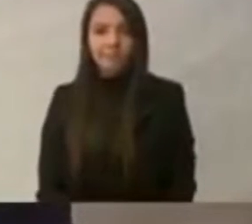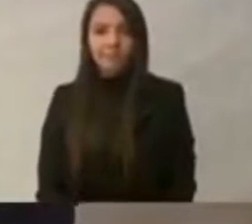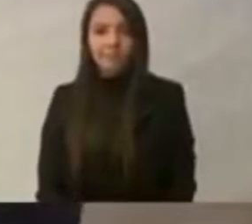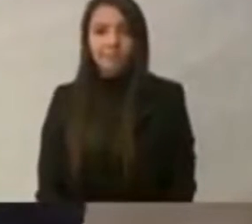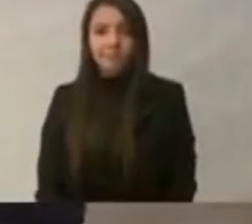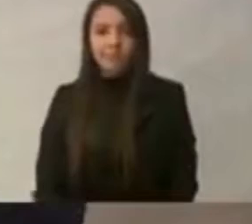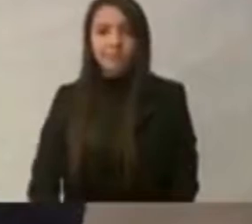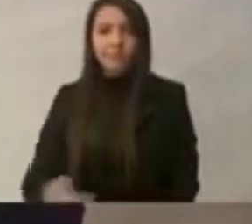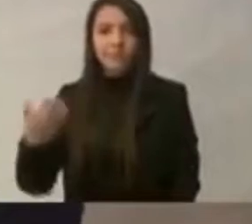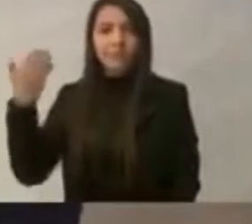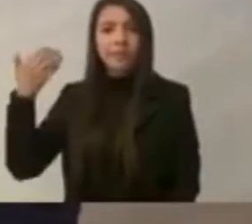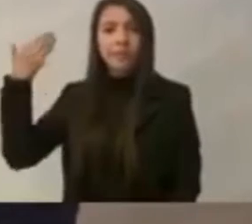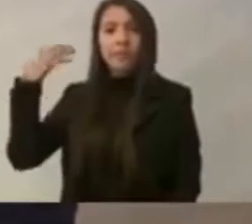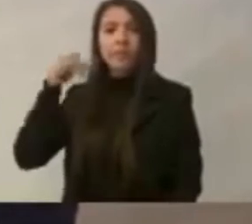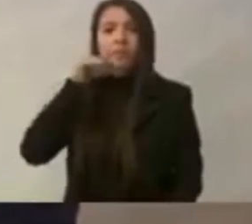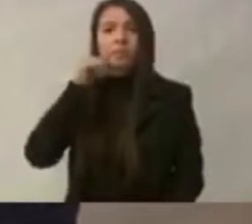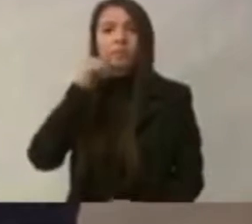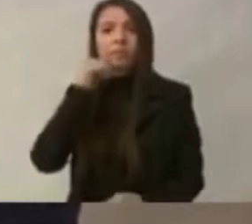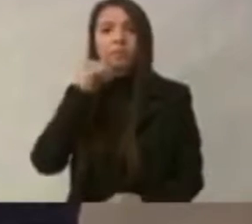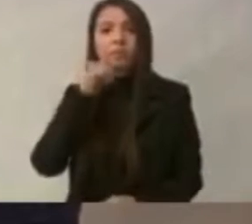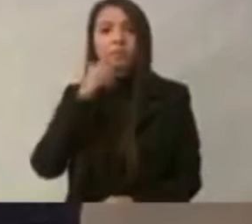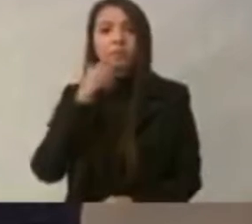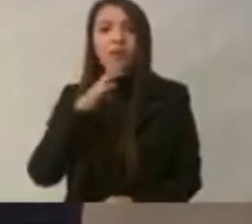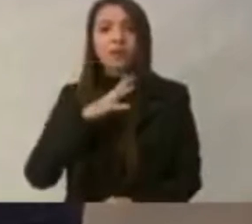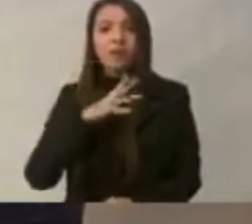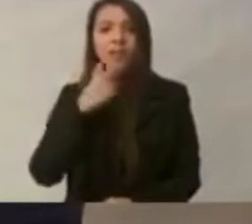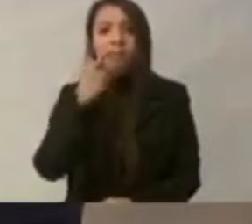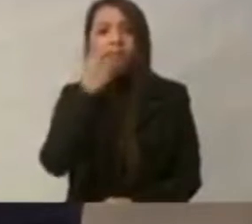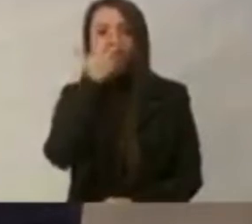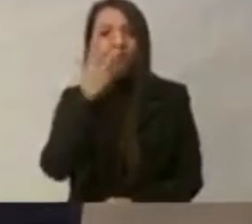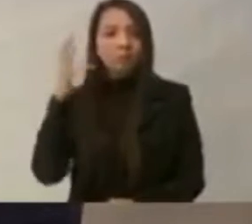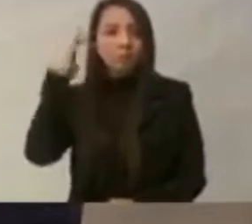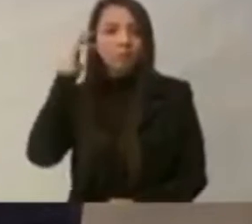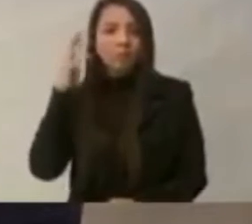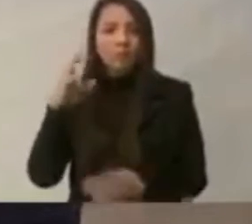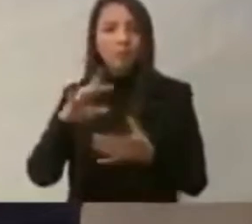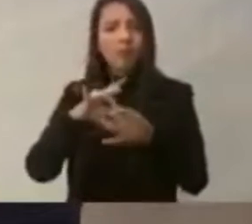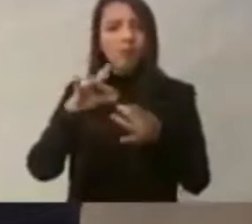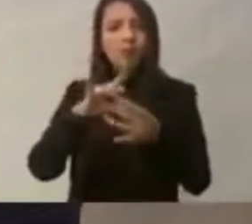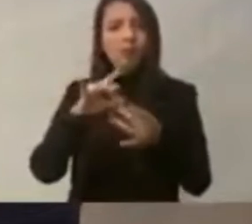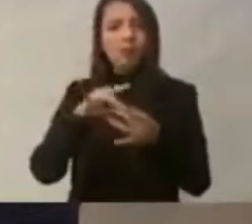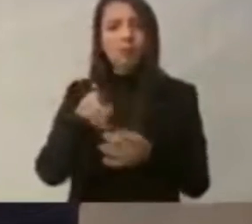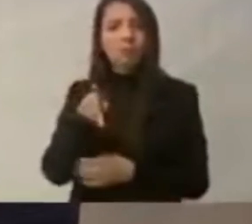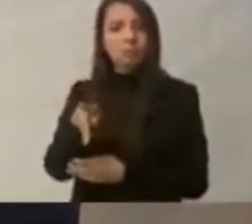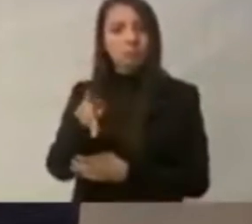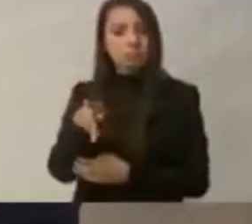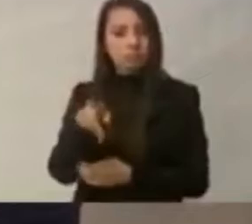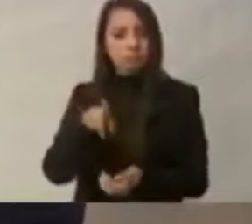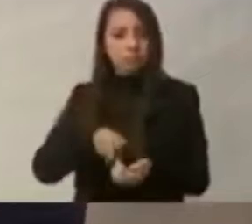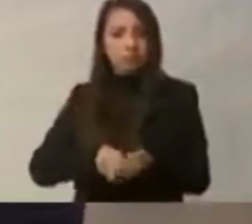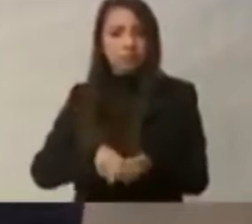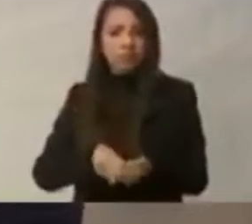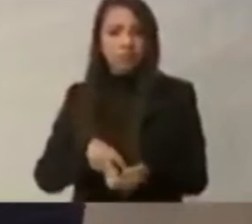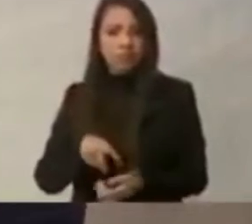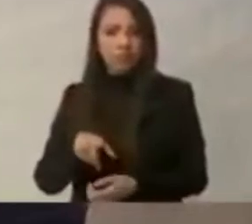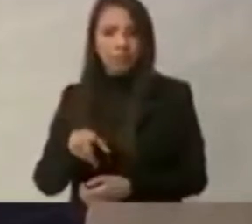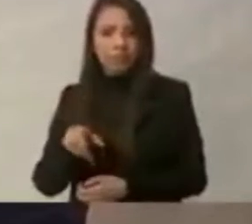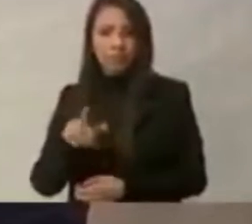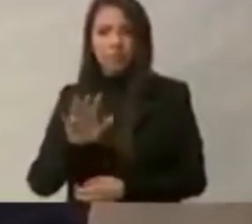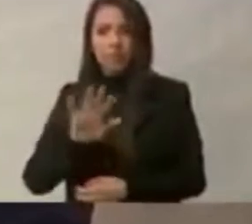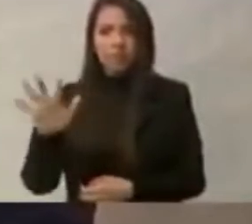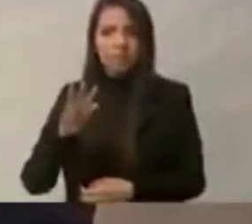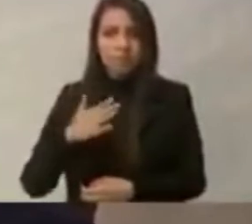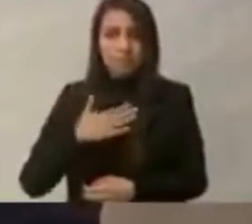del doble discurso, de la doble moral. Para nosotros la